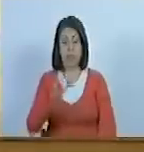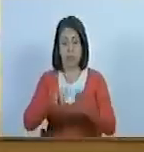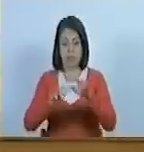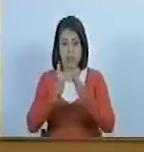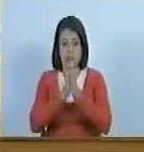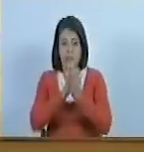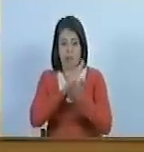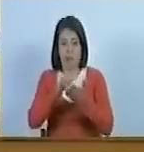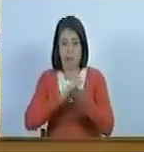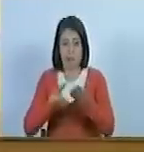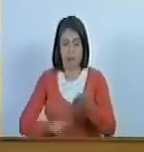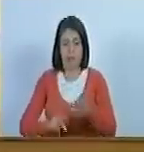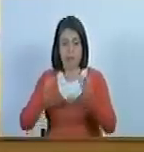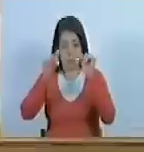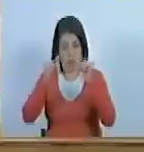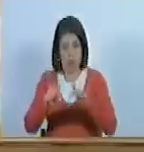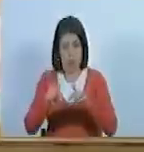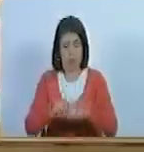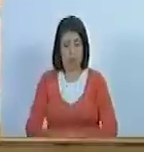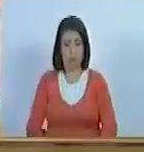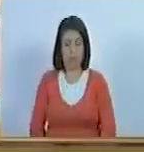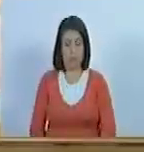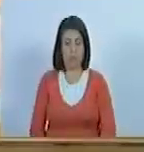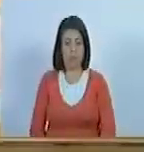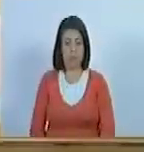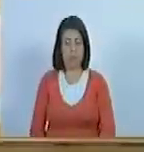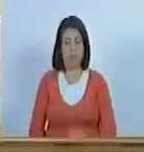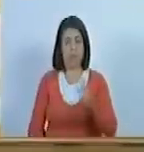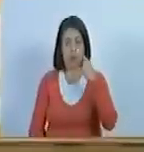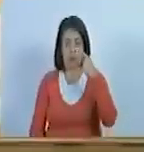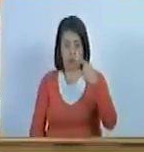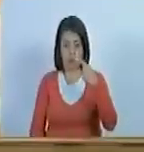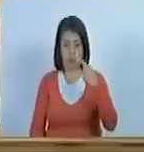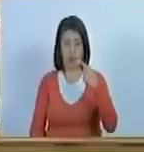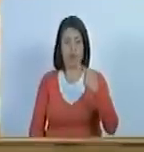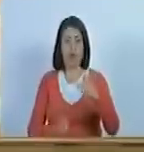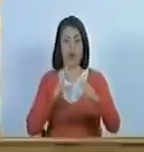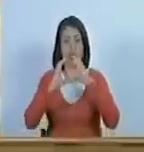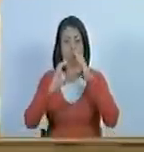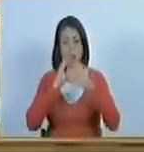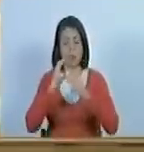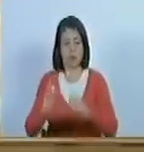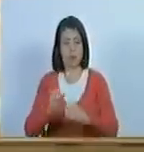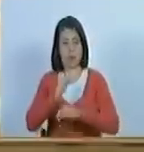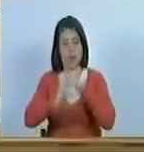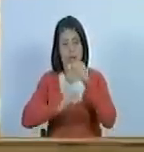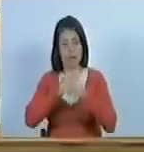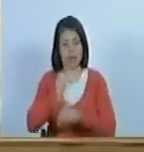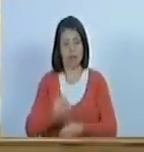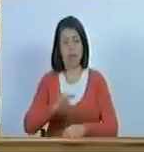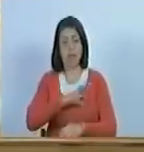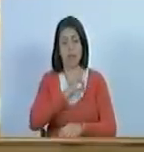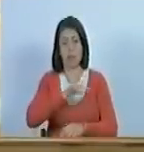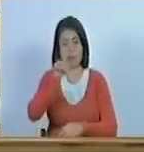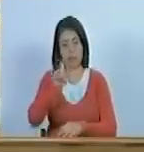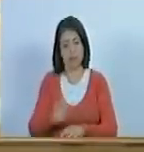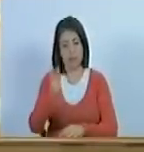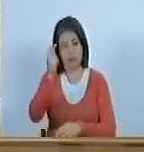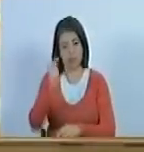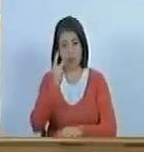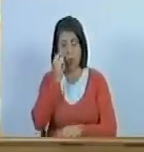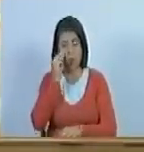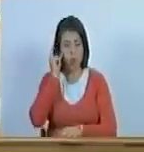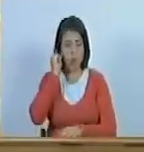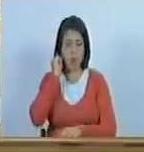secretaria, por favor, sírvanse a la lectura a la cuenta. Cuenta número 1. Comunicaciones suscritas por las ciudadanas diputadas y los